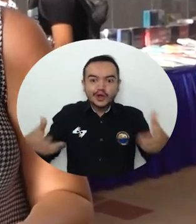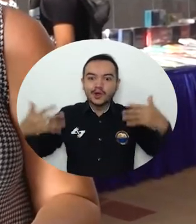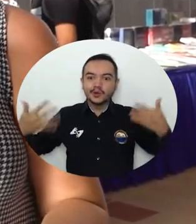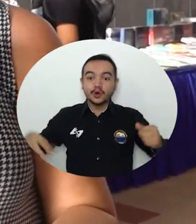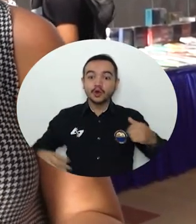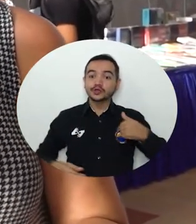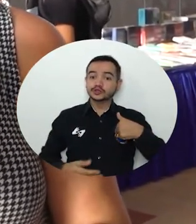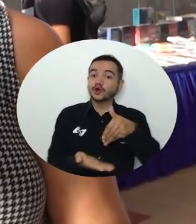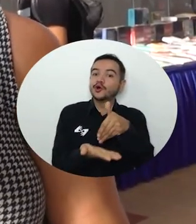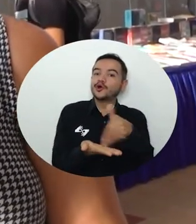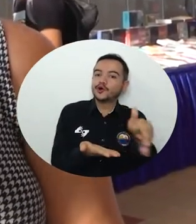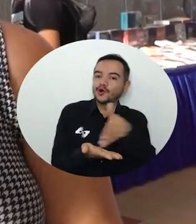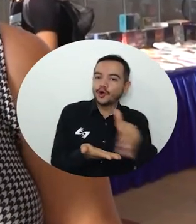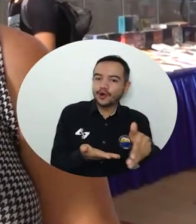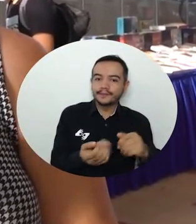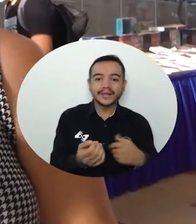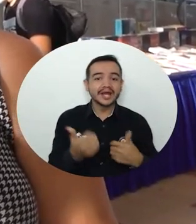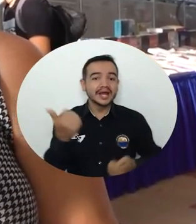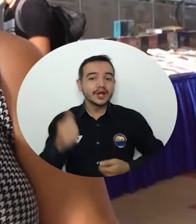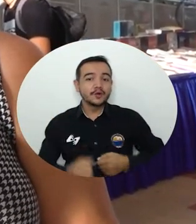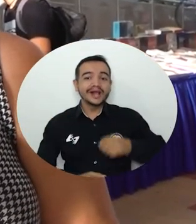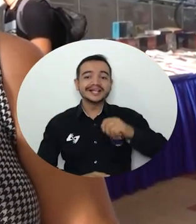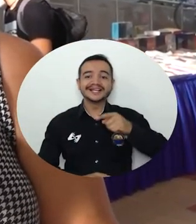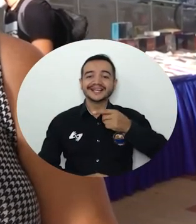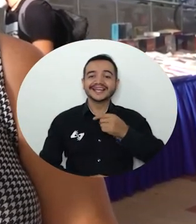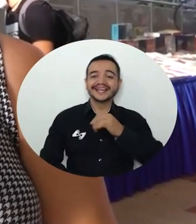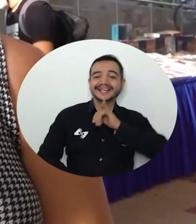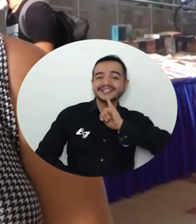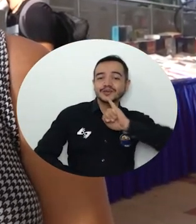compré libros bilingües